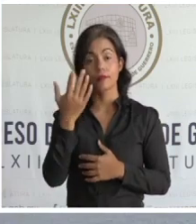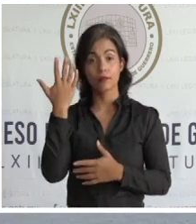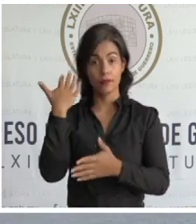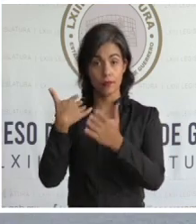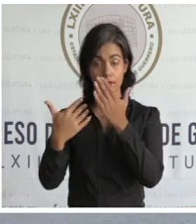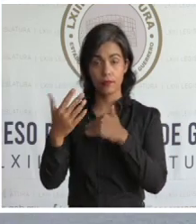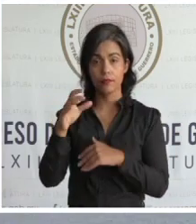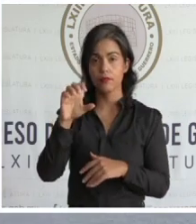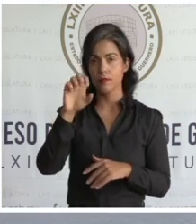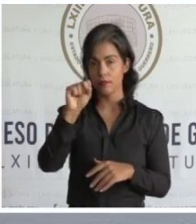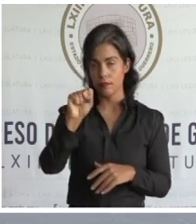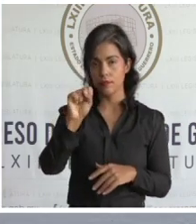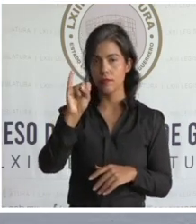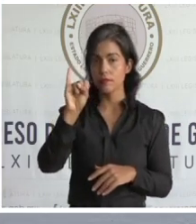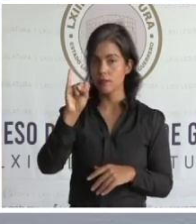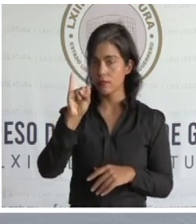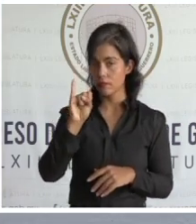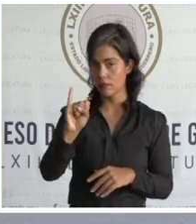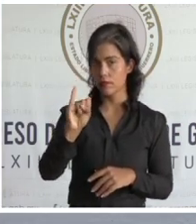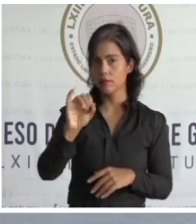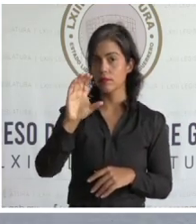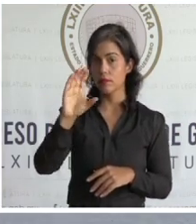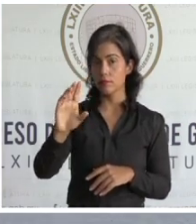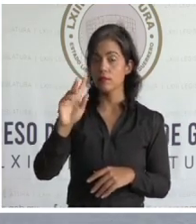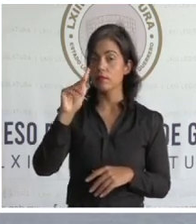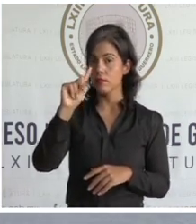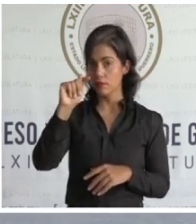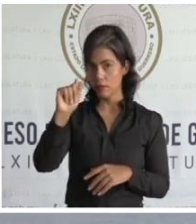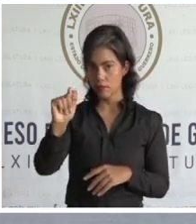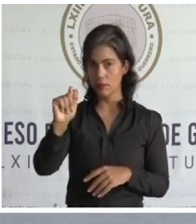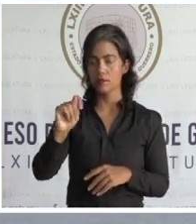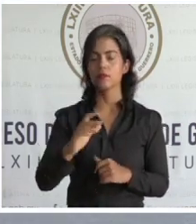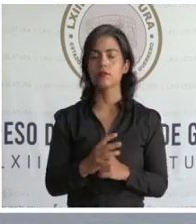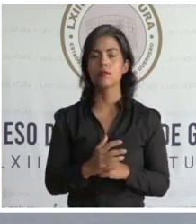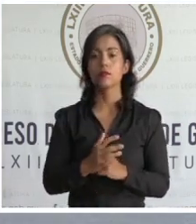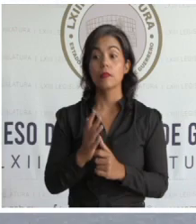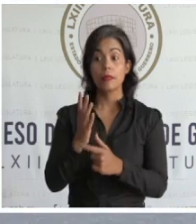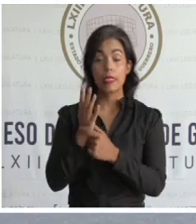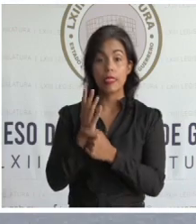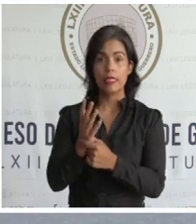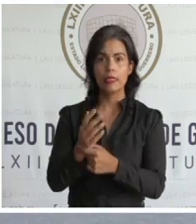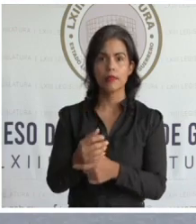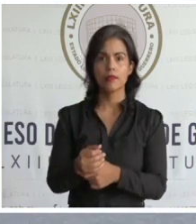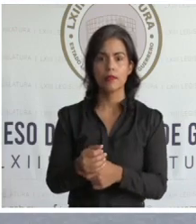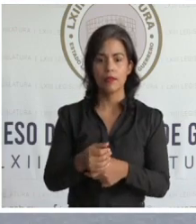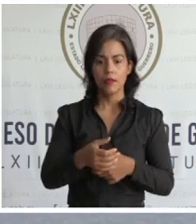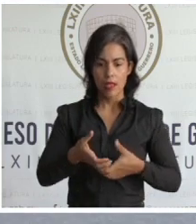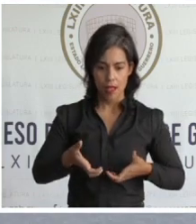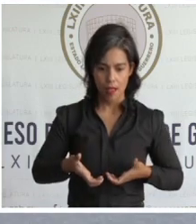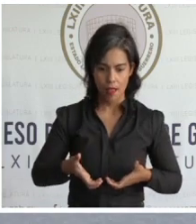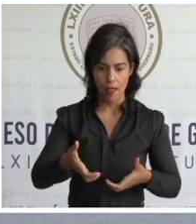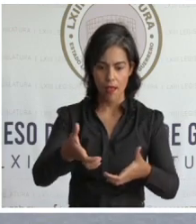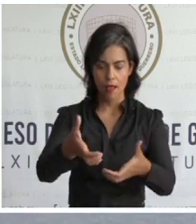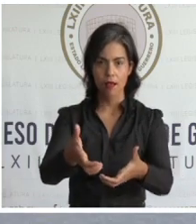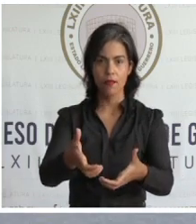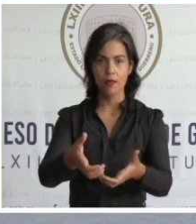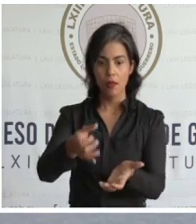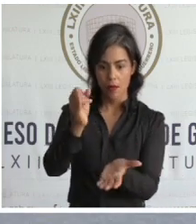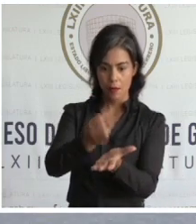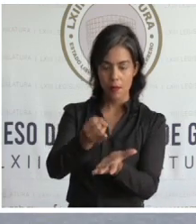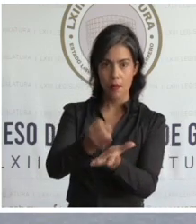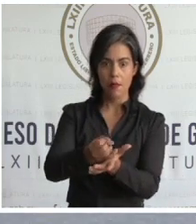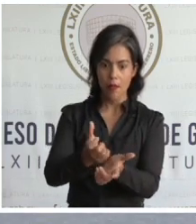de Infraestructura, Comunicaciones y Transportes lo que será el aumento en el precio de las